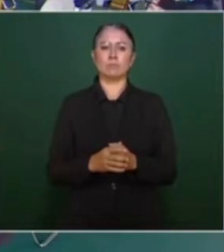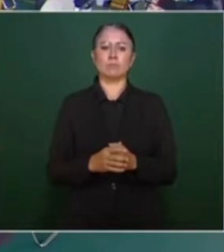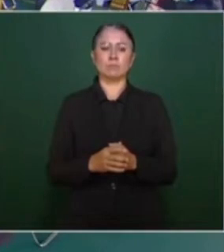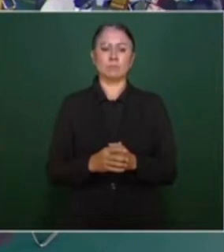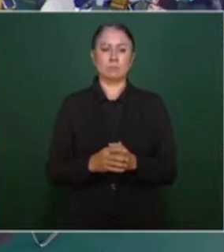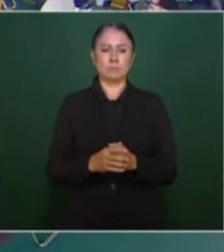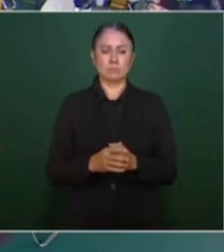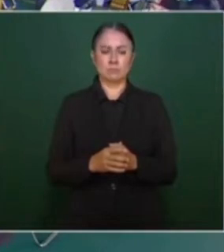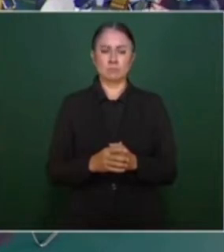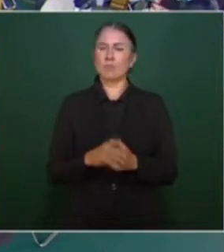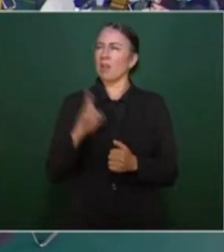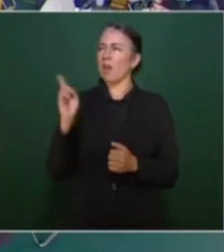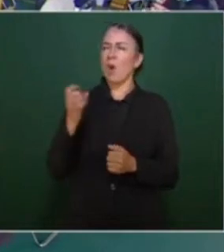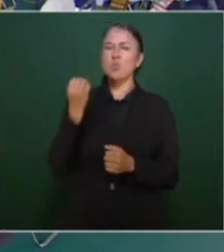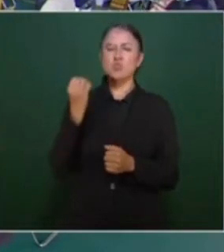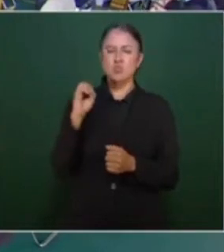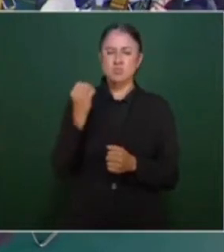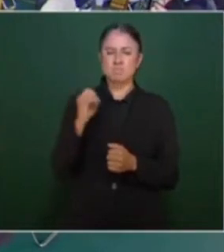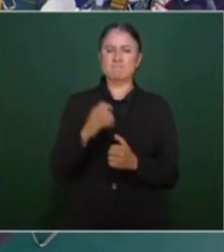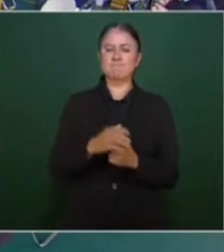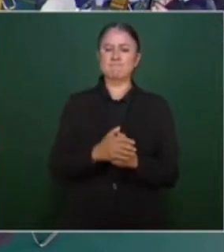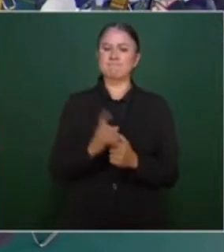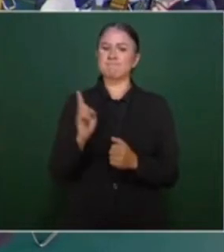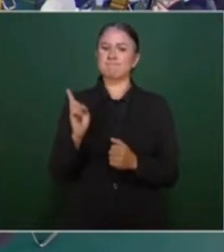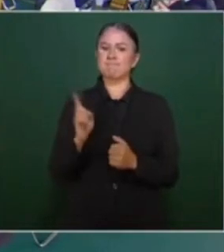¿Es hasta octubre? Sí.